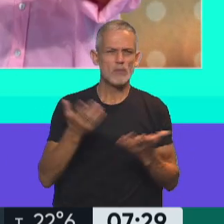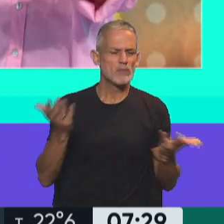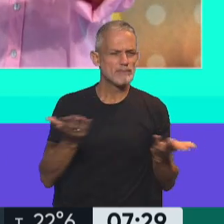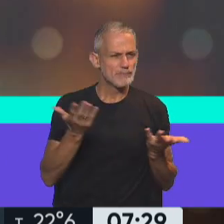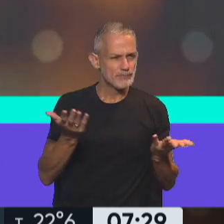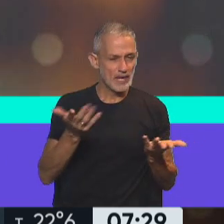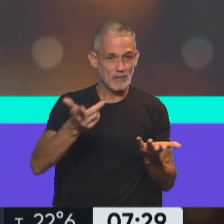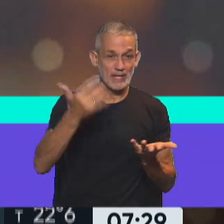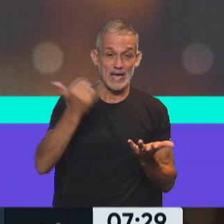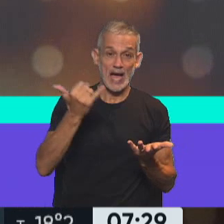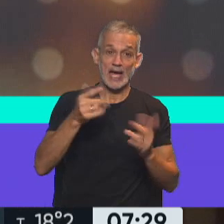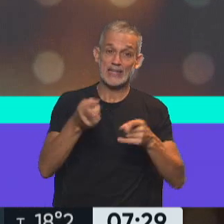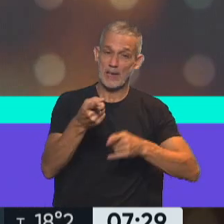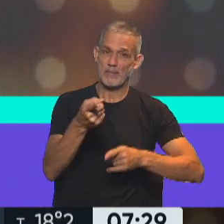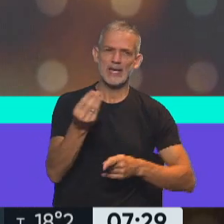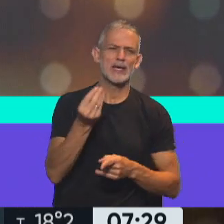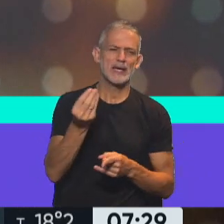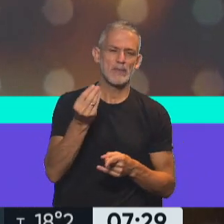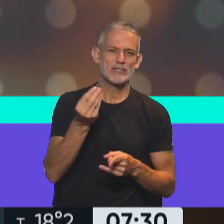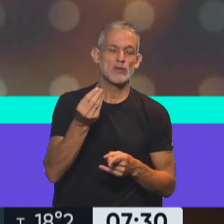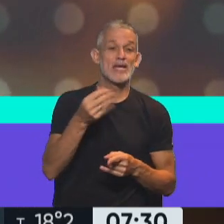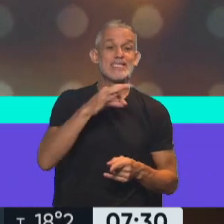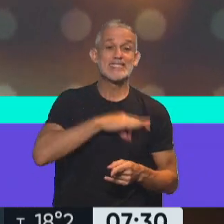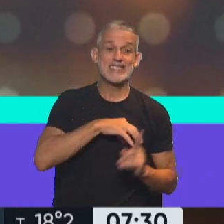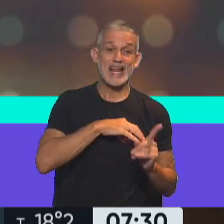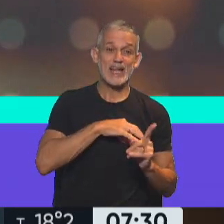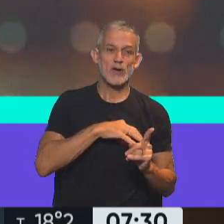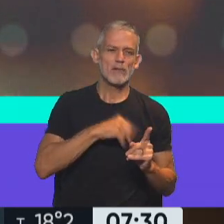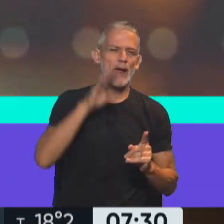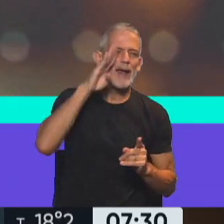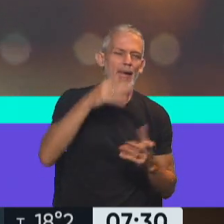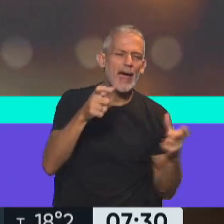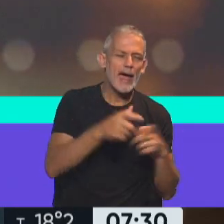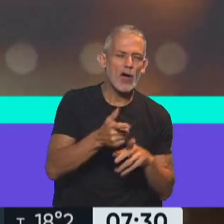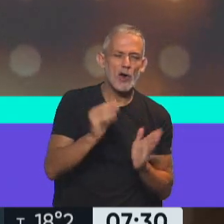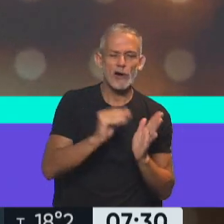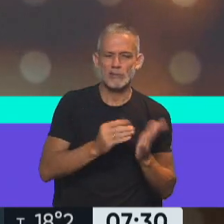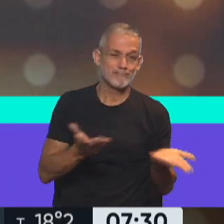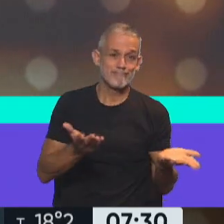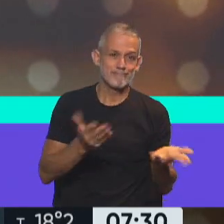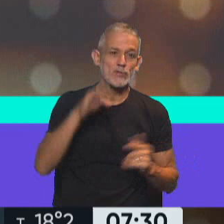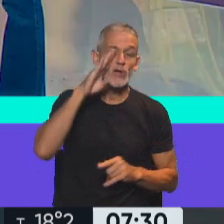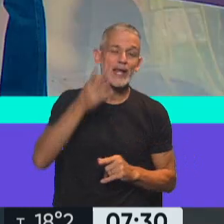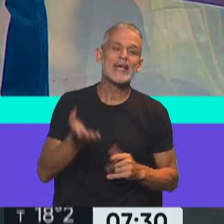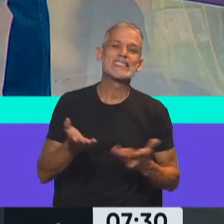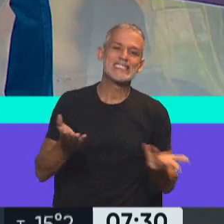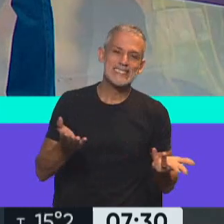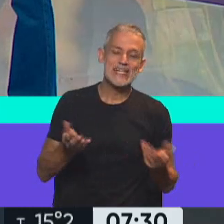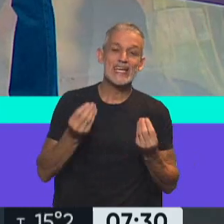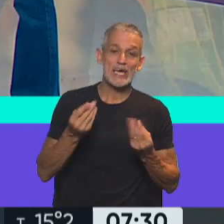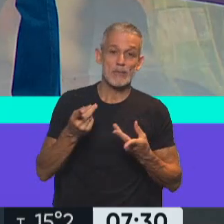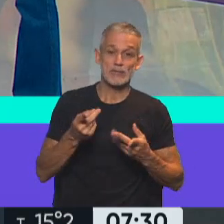ocurre? Tenés además en el índice de salario a los informales, los no registrados. ¿Y en esta cuestión qué pasó? Y